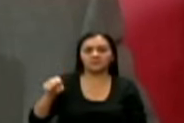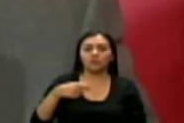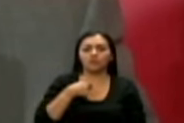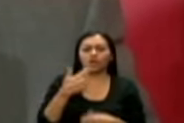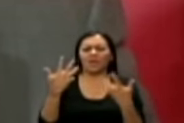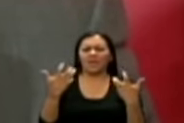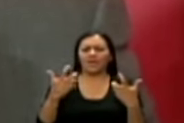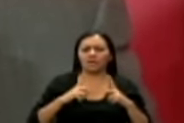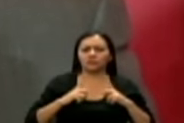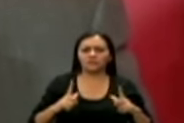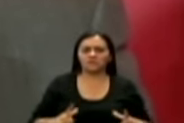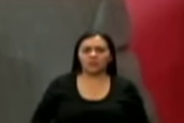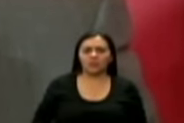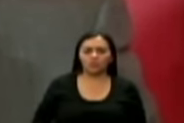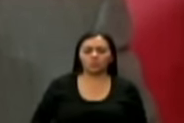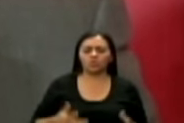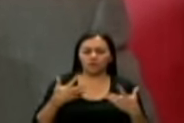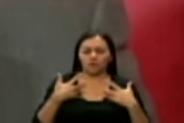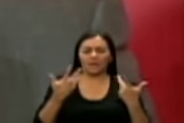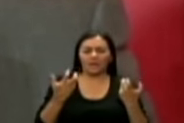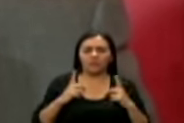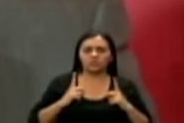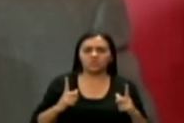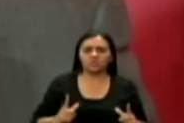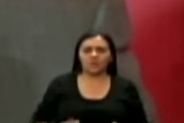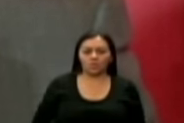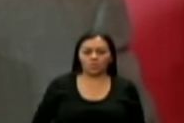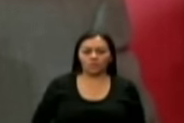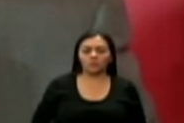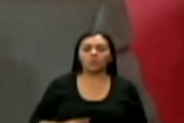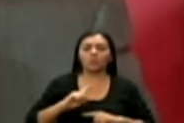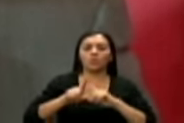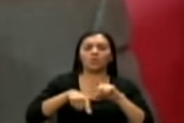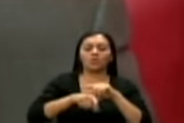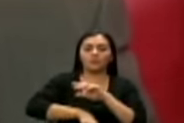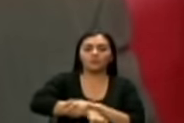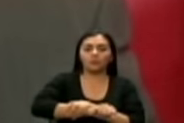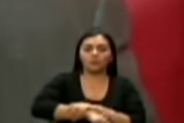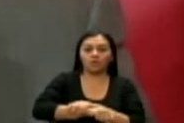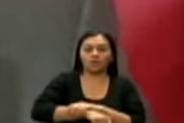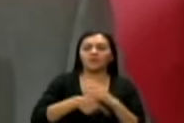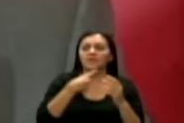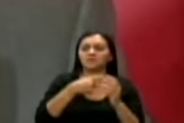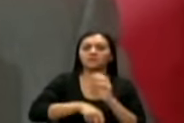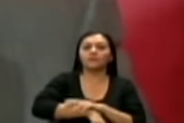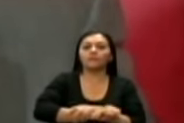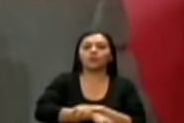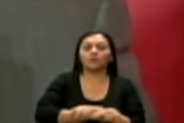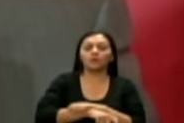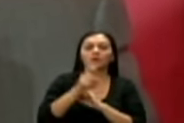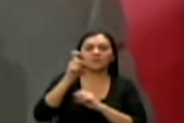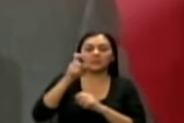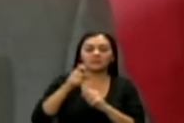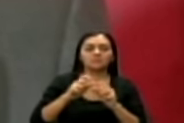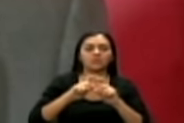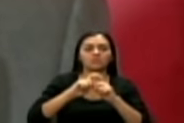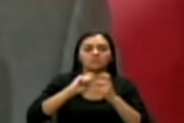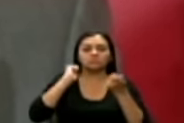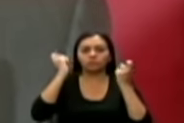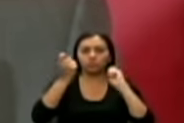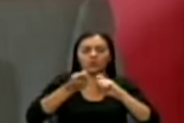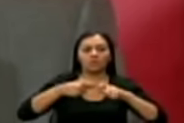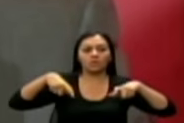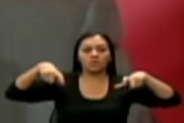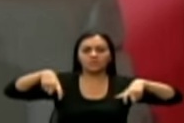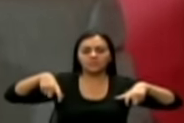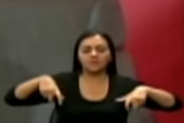salud, padrón FIFA, en el momento en que la FIFA imponía criterios rigurosos de mucha sofisticación para